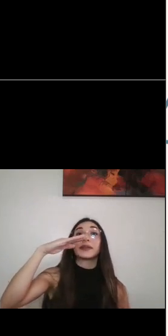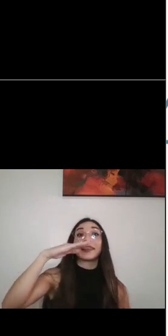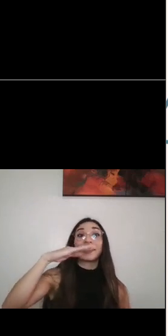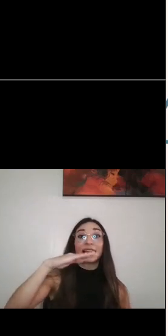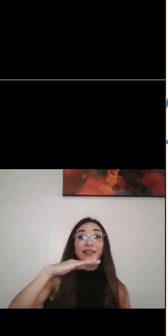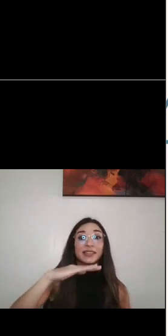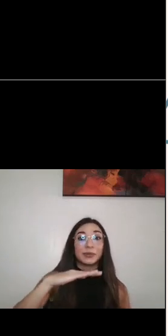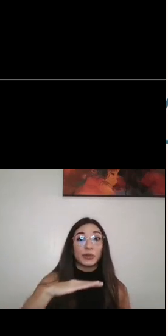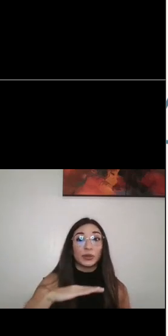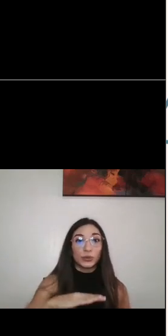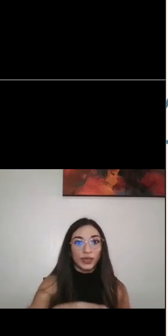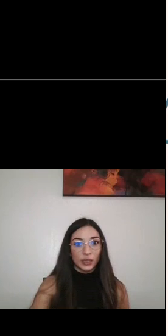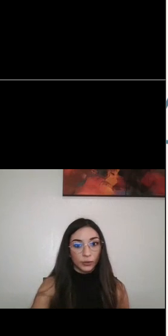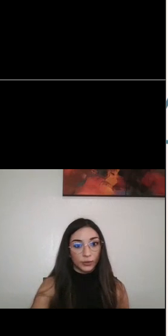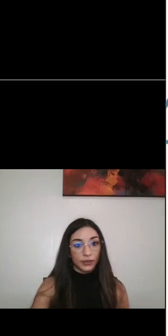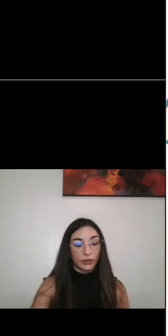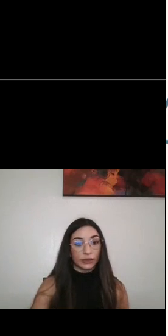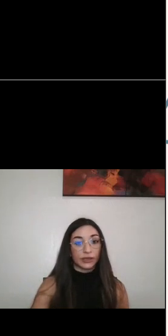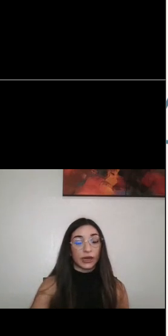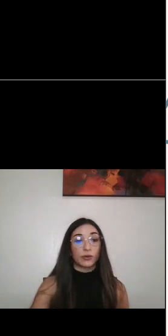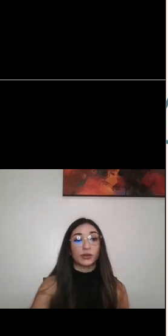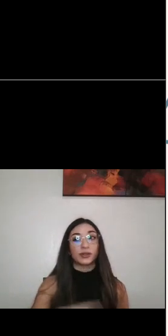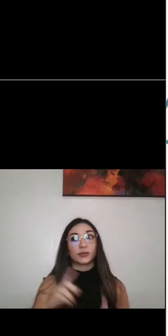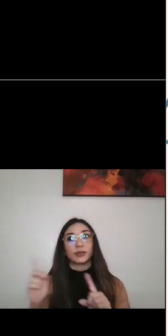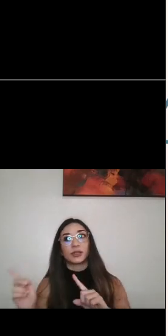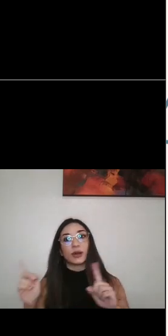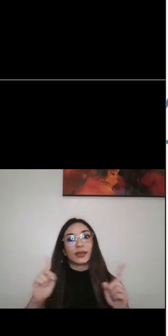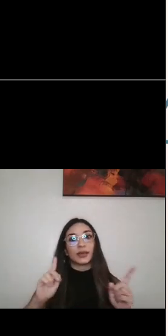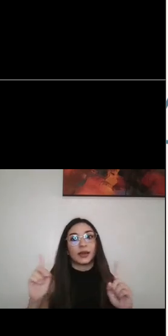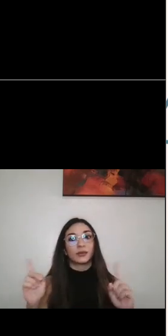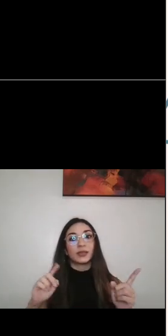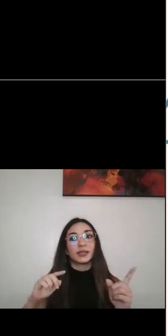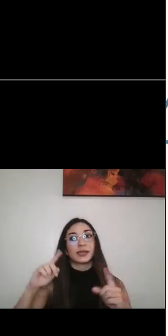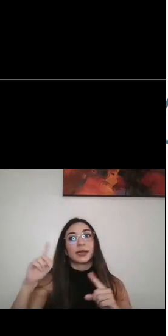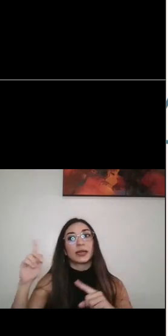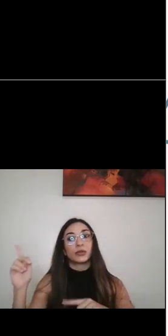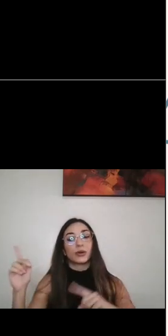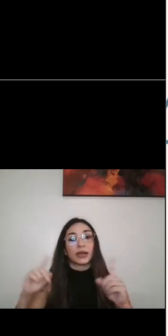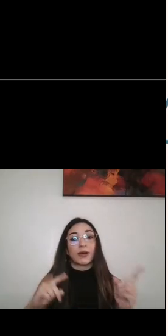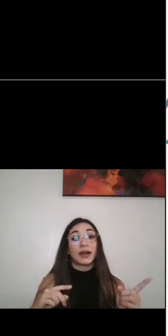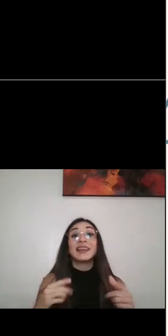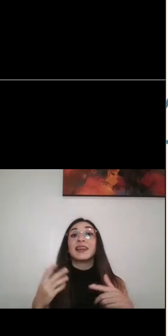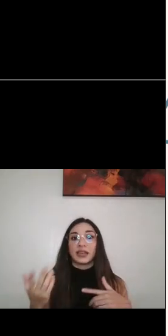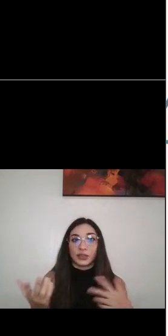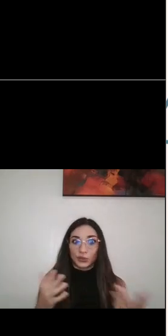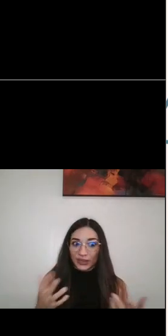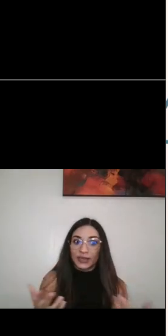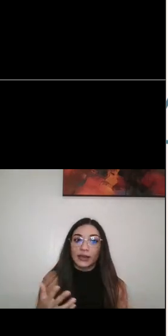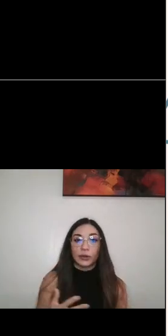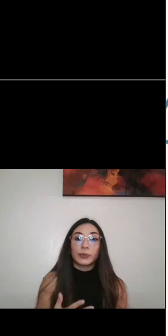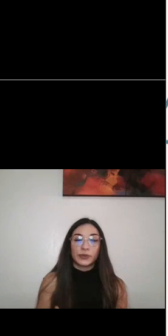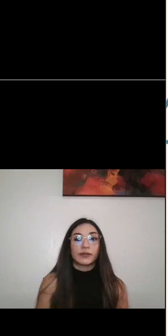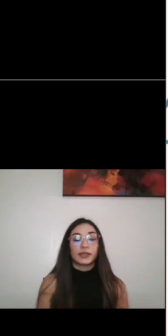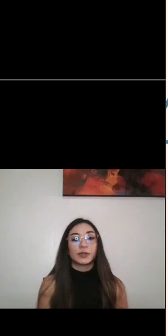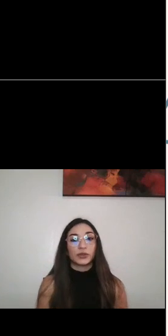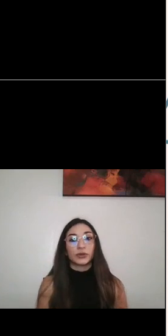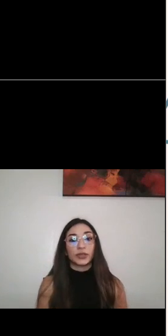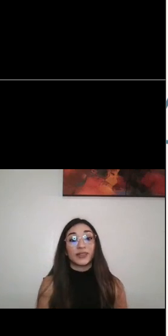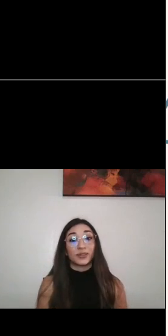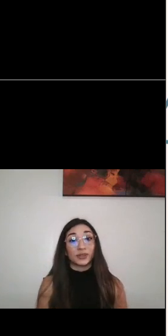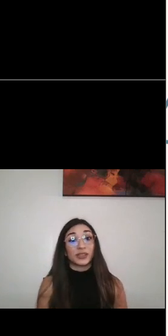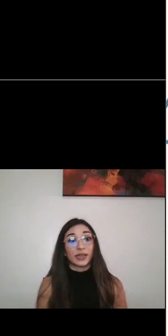más bien tienden a disminuir el volumen de la voz. Entonces, cualquiera de los dos, ya sea que la suba o que la baje, es un indicador de posible